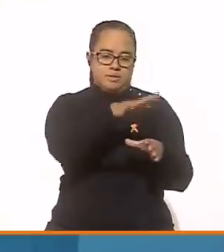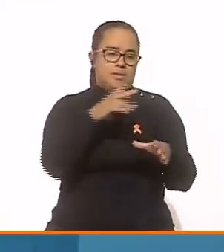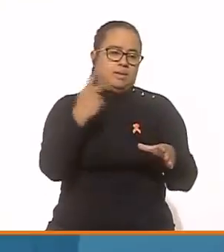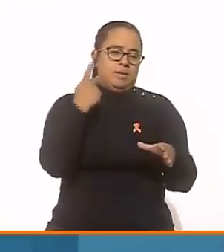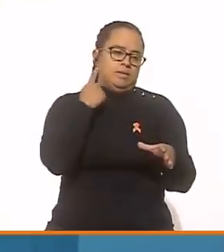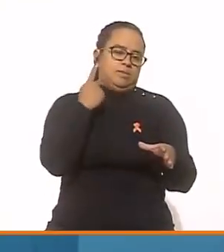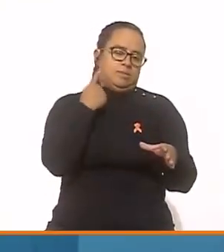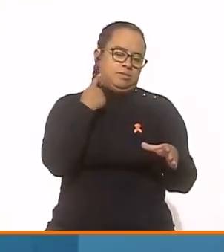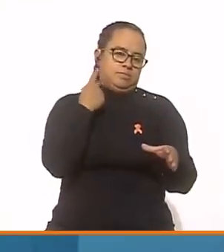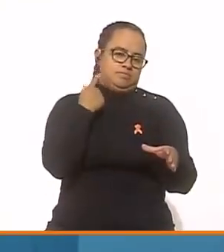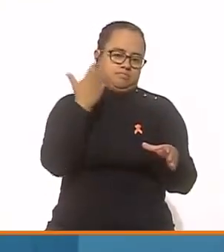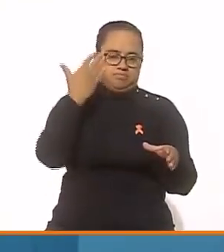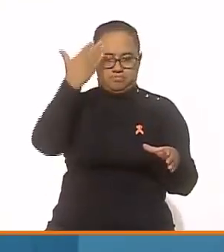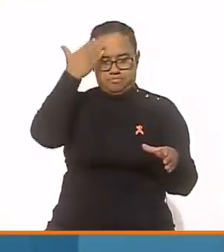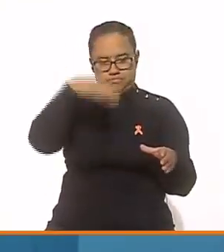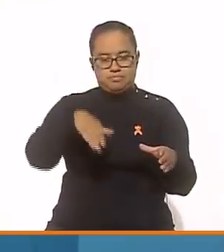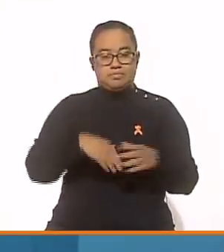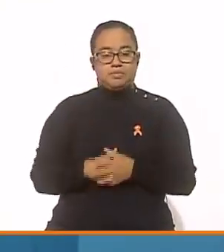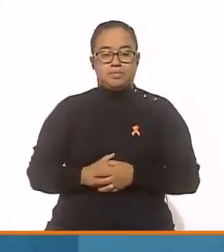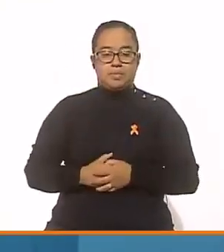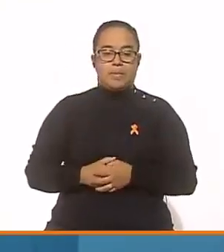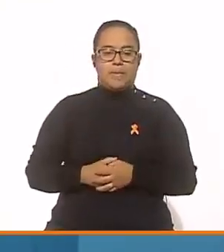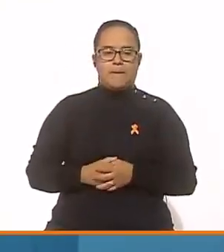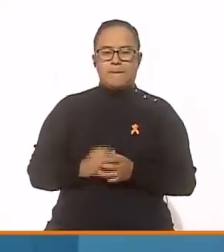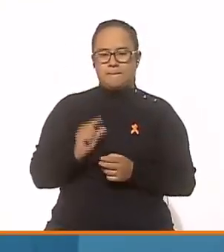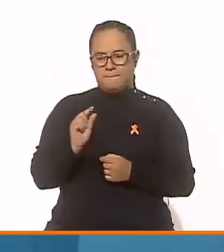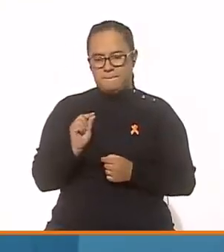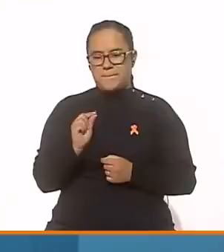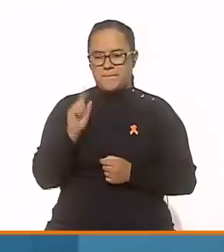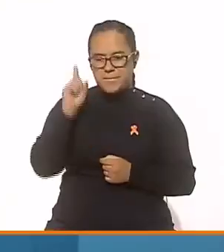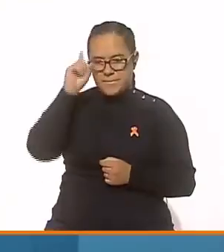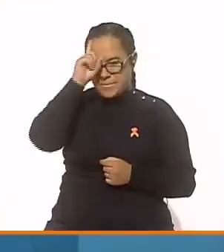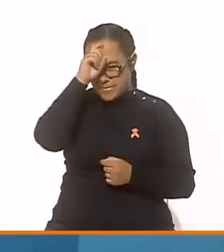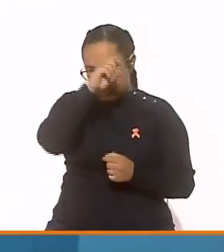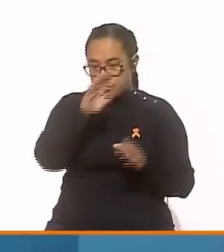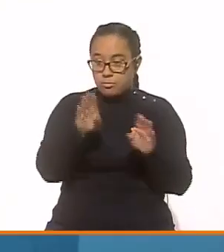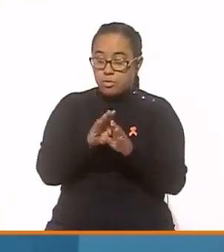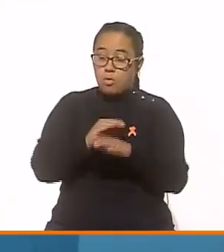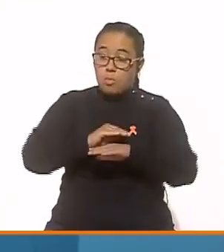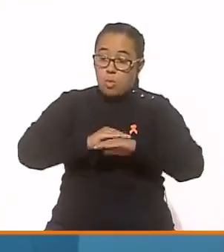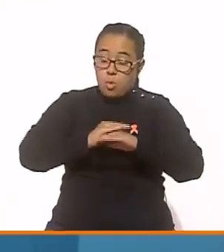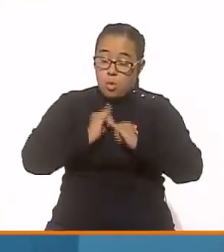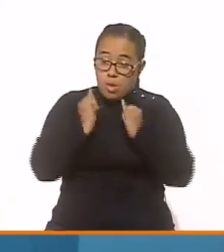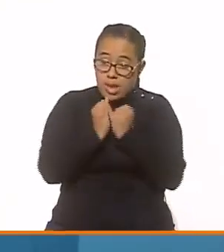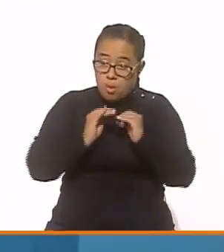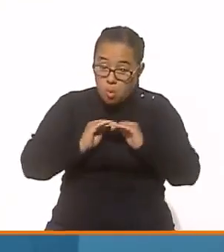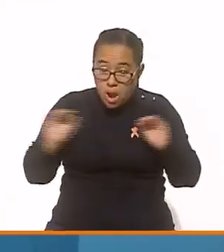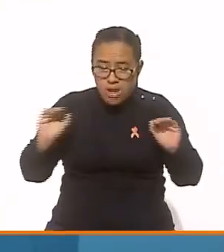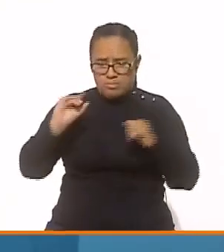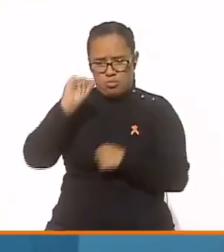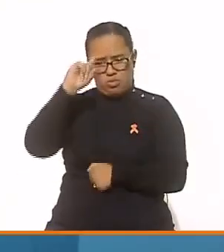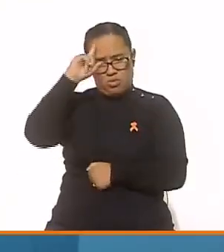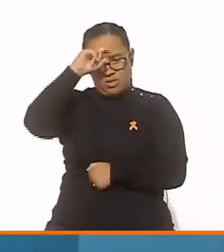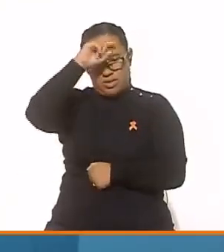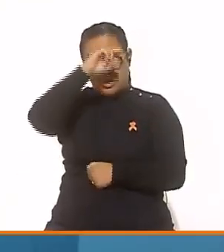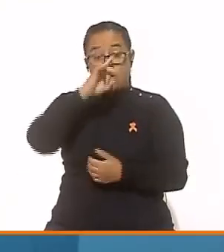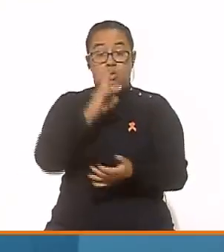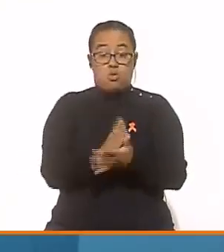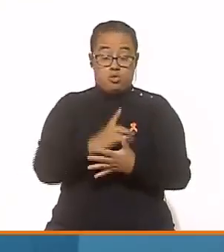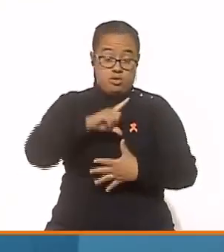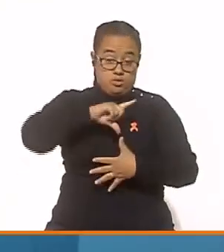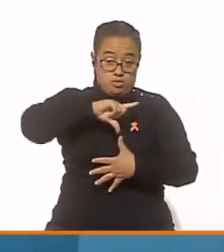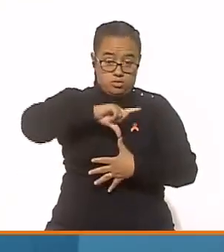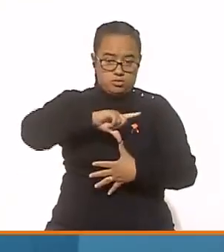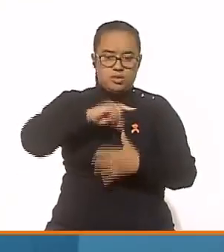que ha resultado un tanto adverso para la igualdad, no solamente a nivel latinoamericano,